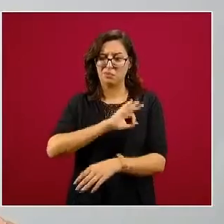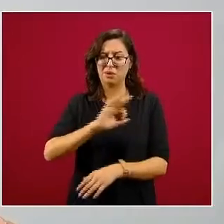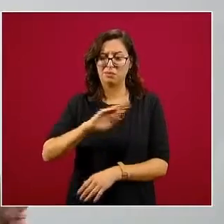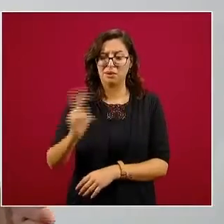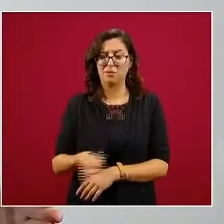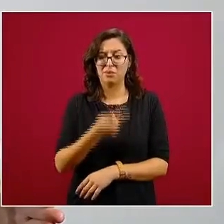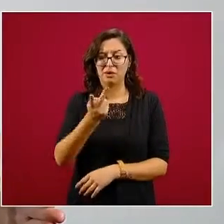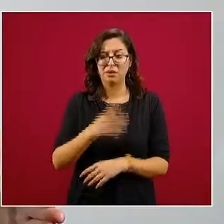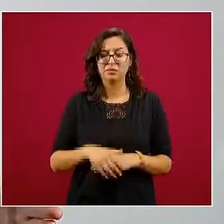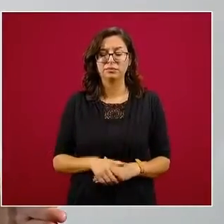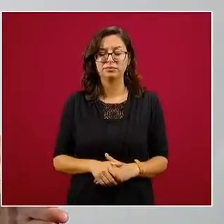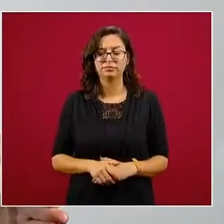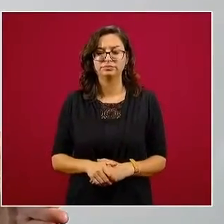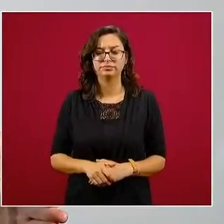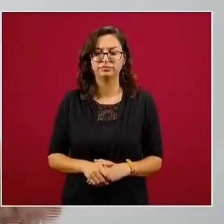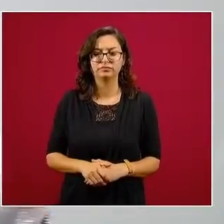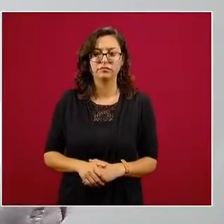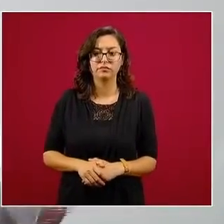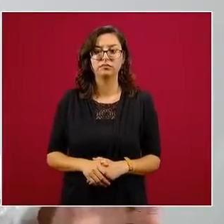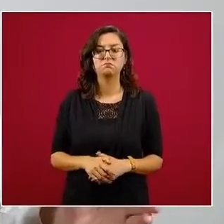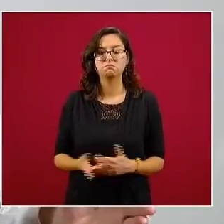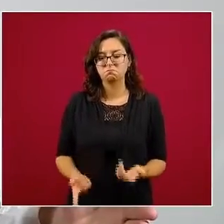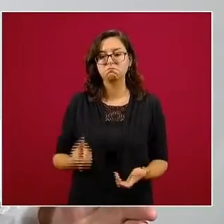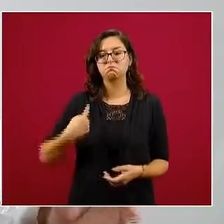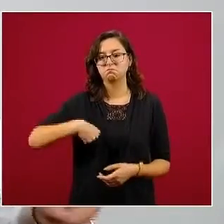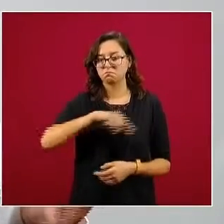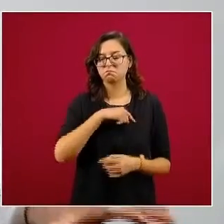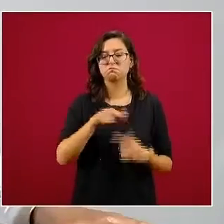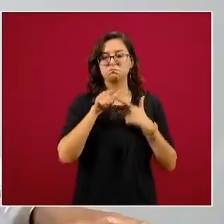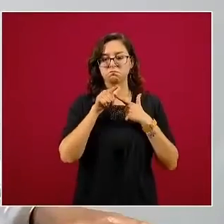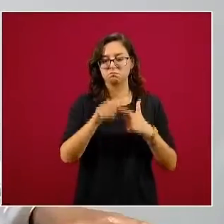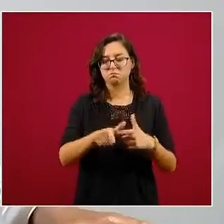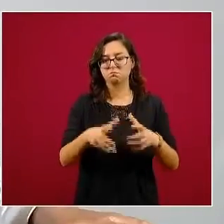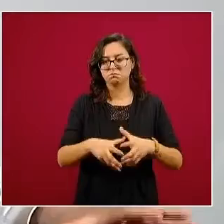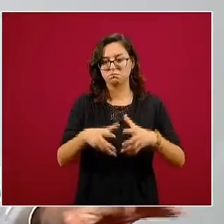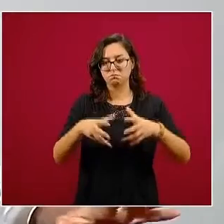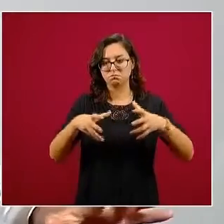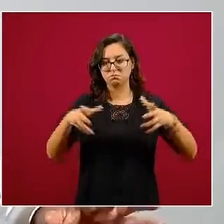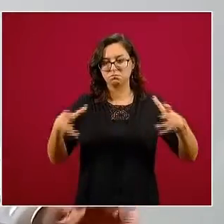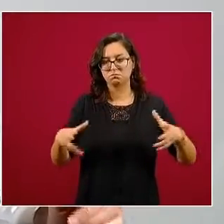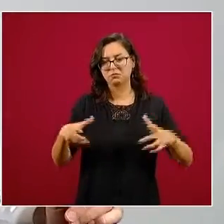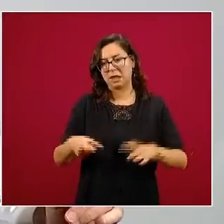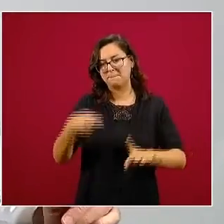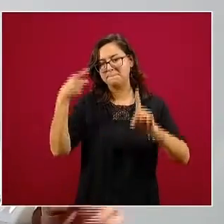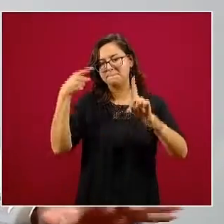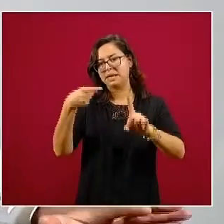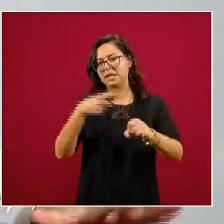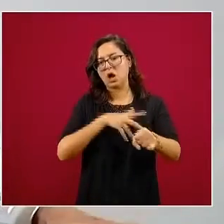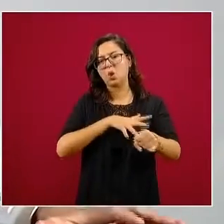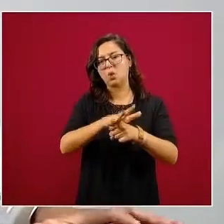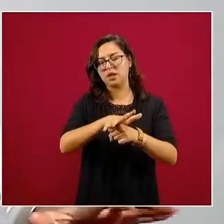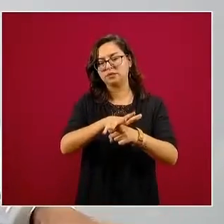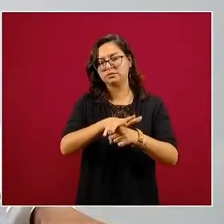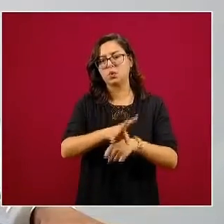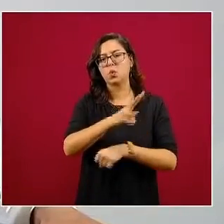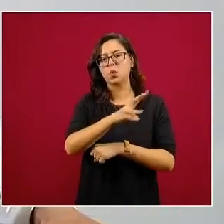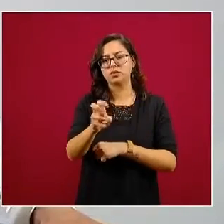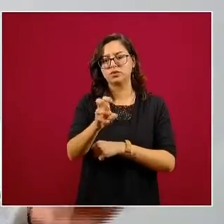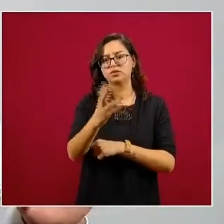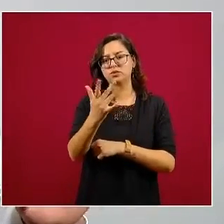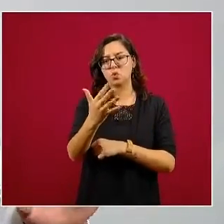telemedicina, las operaciones diagnósticas y terapéuticas. Le damos la palabra al maestro Zoe Robledo para que comente.